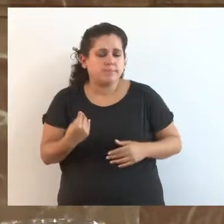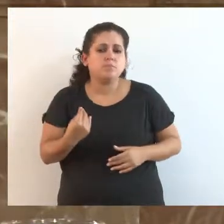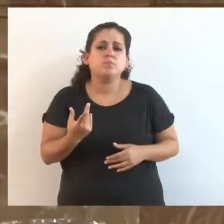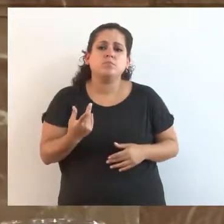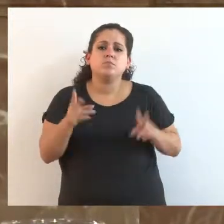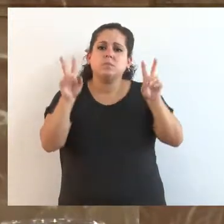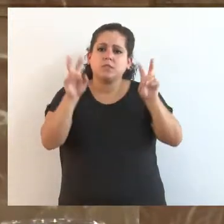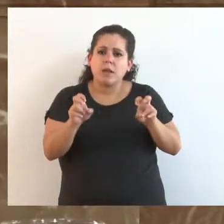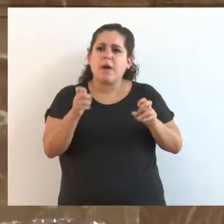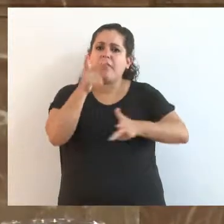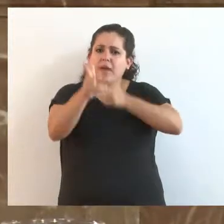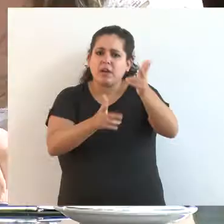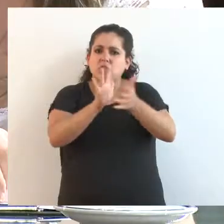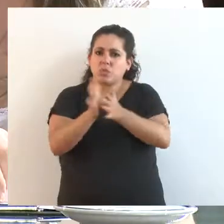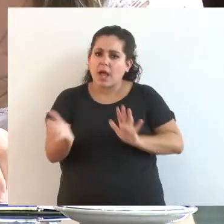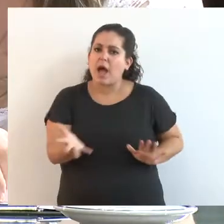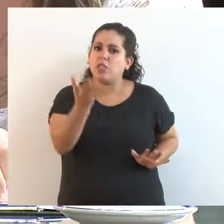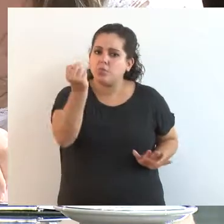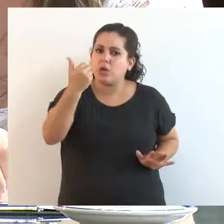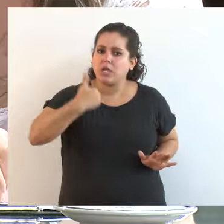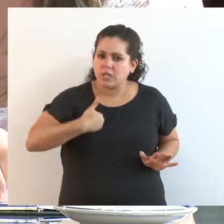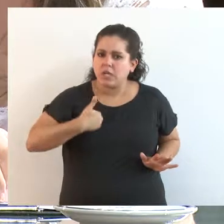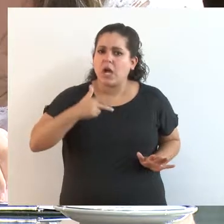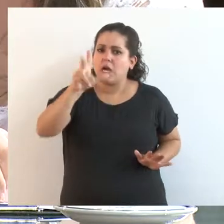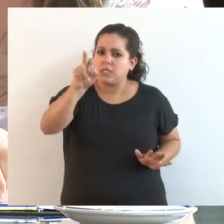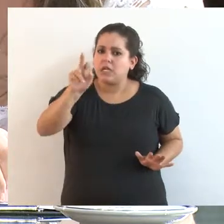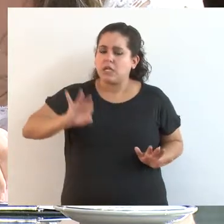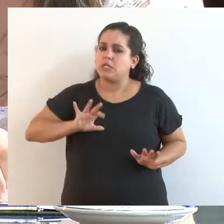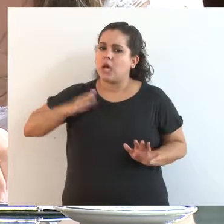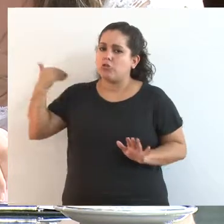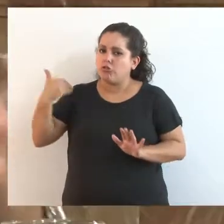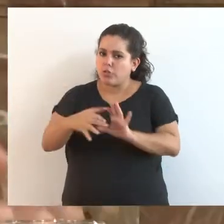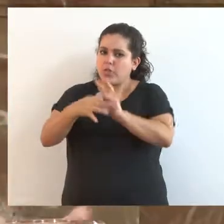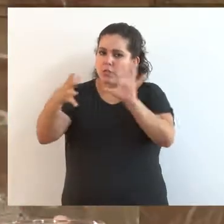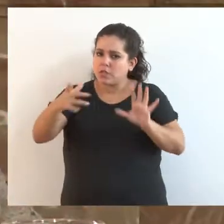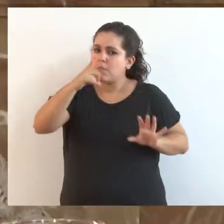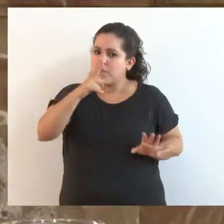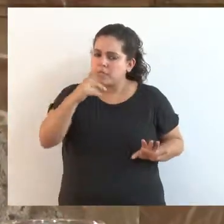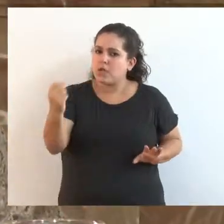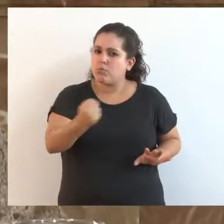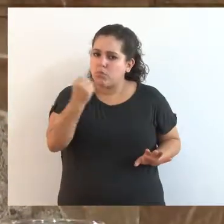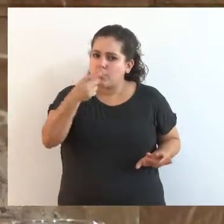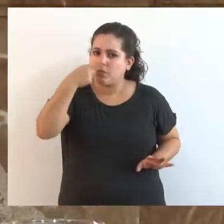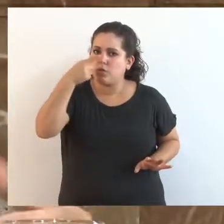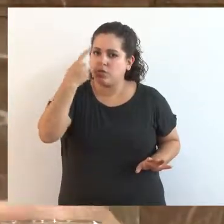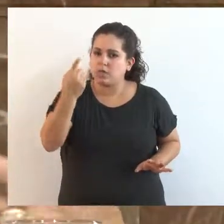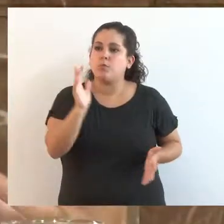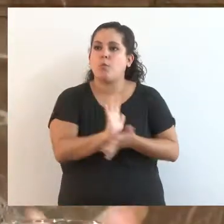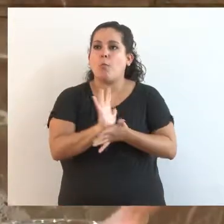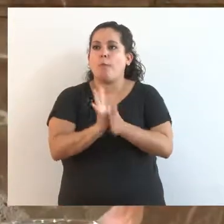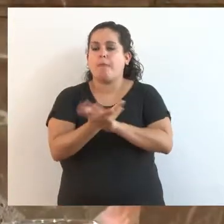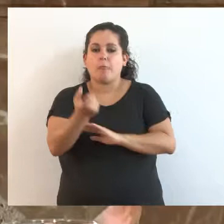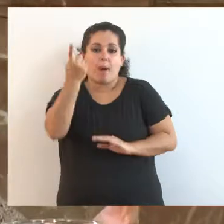de hablar de adopción en la Argentina a 30 años me parece que es muy interesante porque ya hay